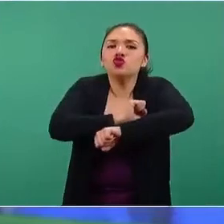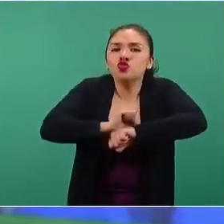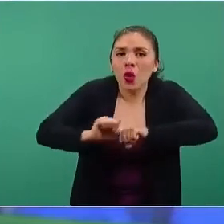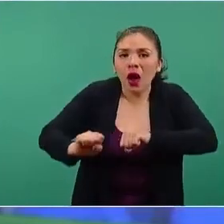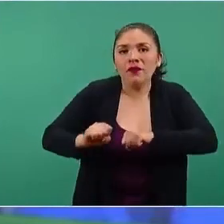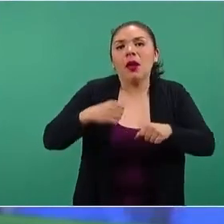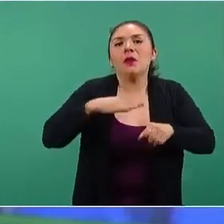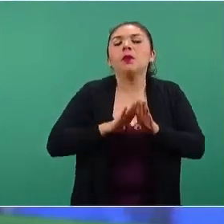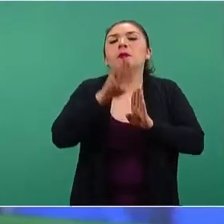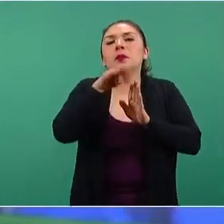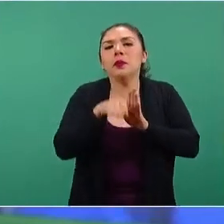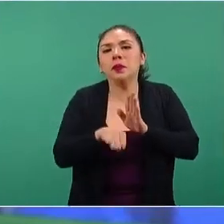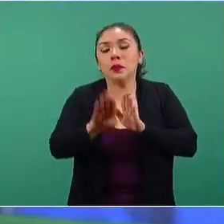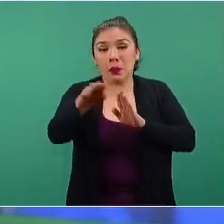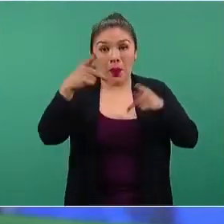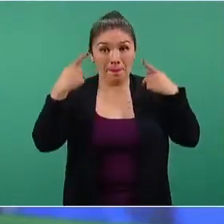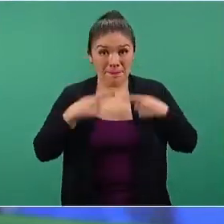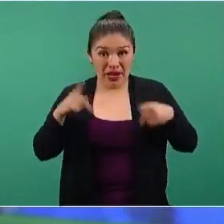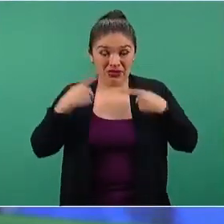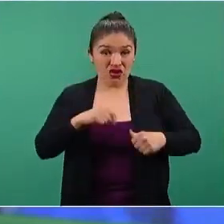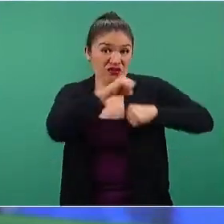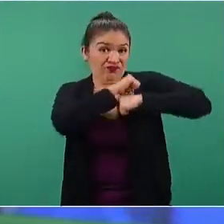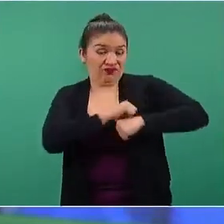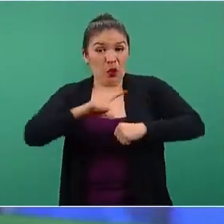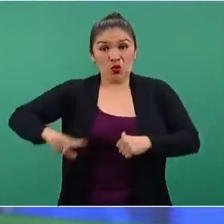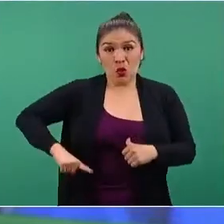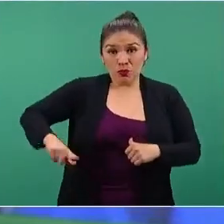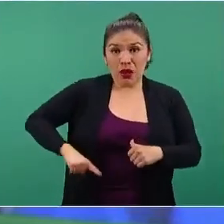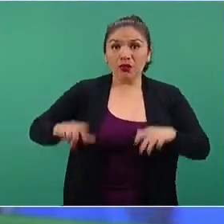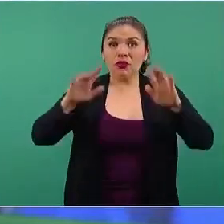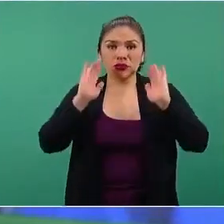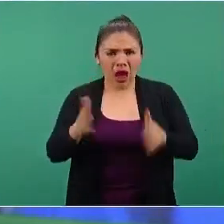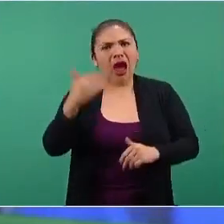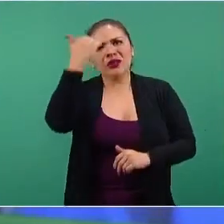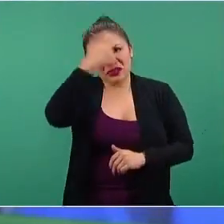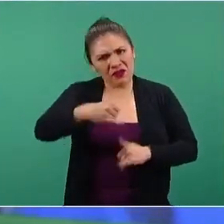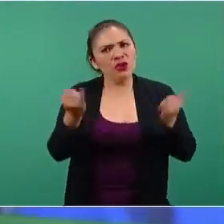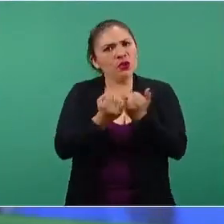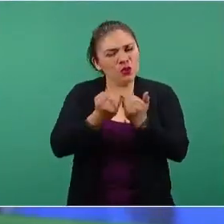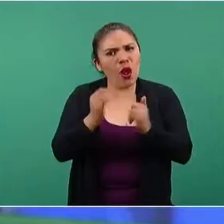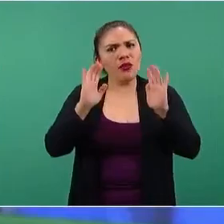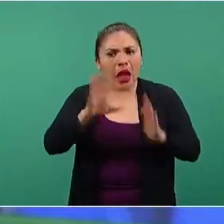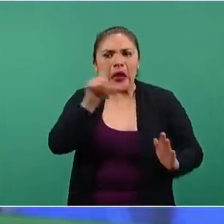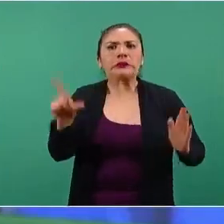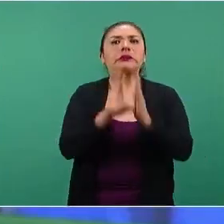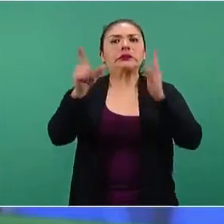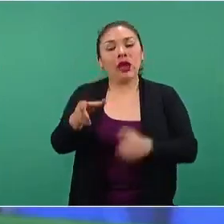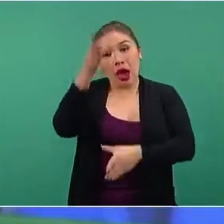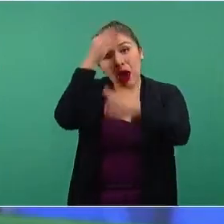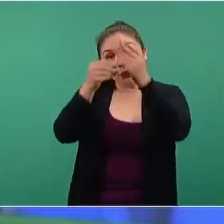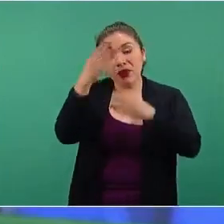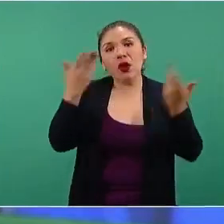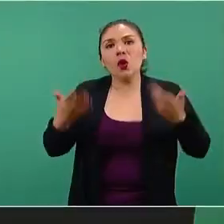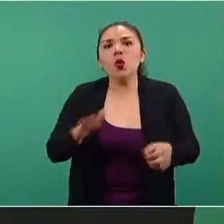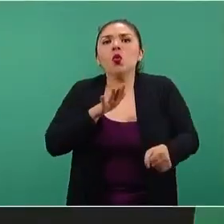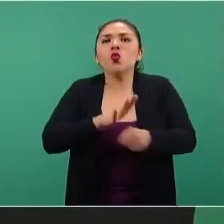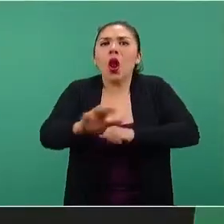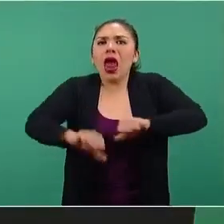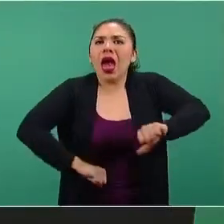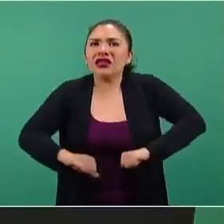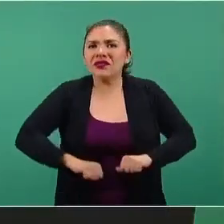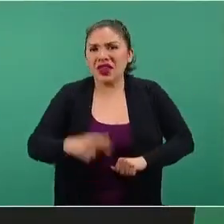personas titulares de los gobiernos locales han también aprendido cuáles son las